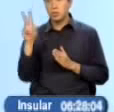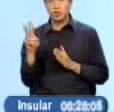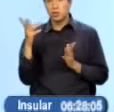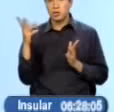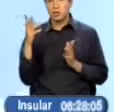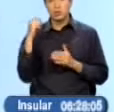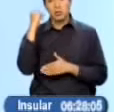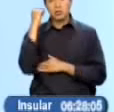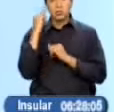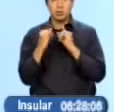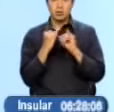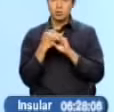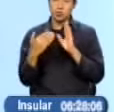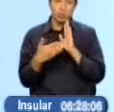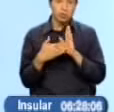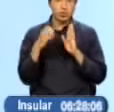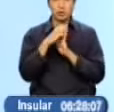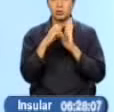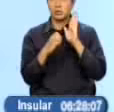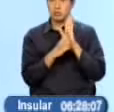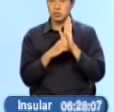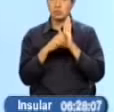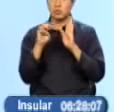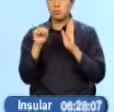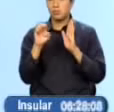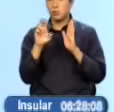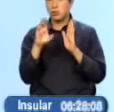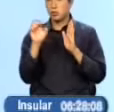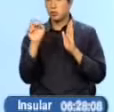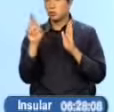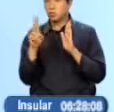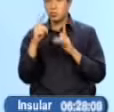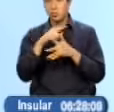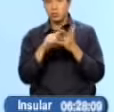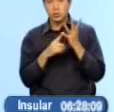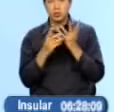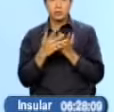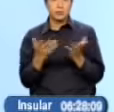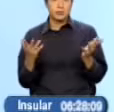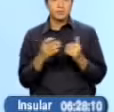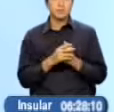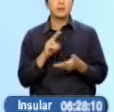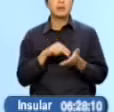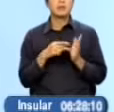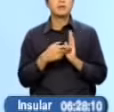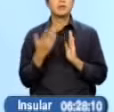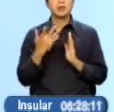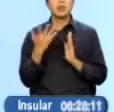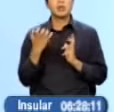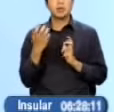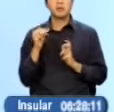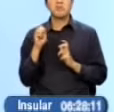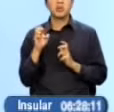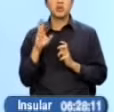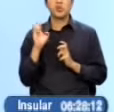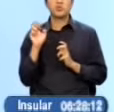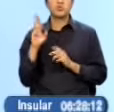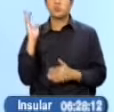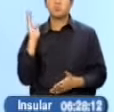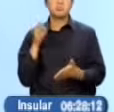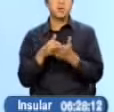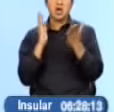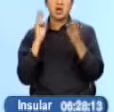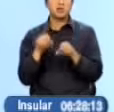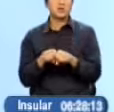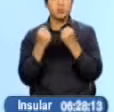todo el derecho internacional contra el estatuto del mercosur bueno contra tantas cosas es una forma de querer quebrar el mercosur porque se quiere quebrar el